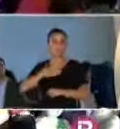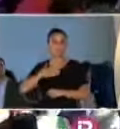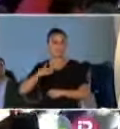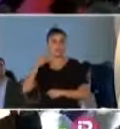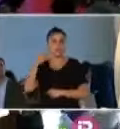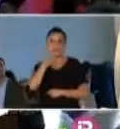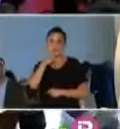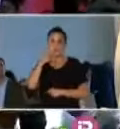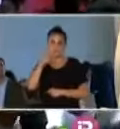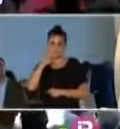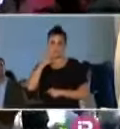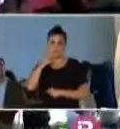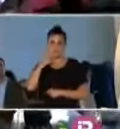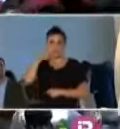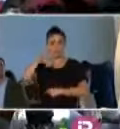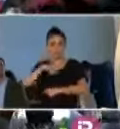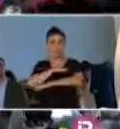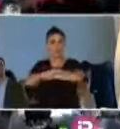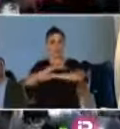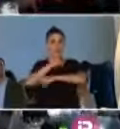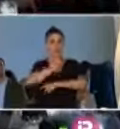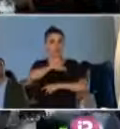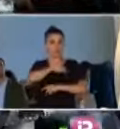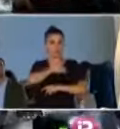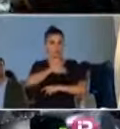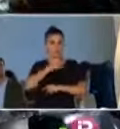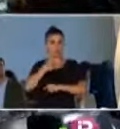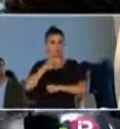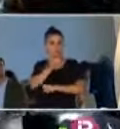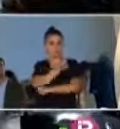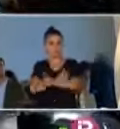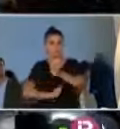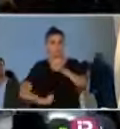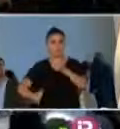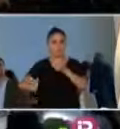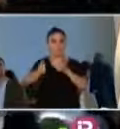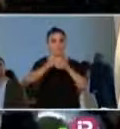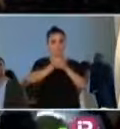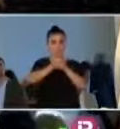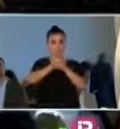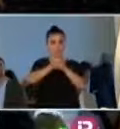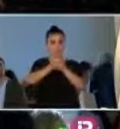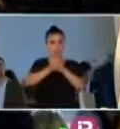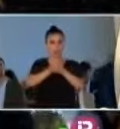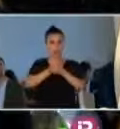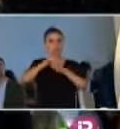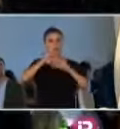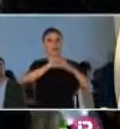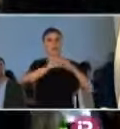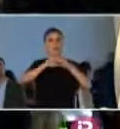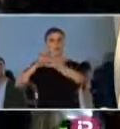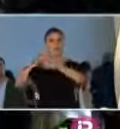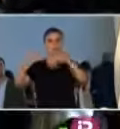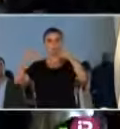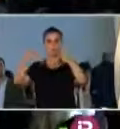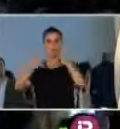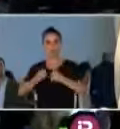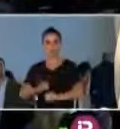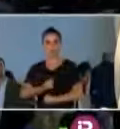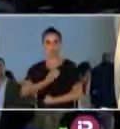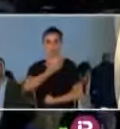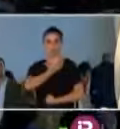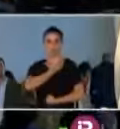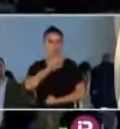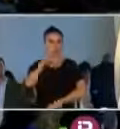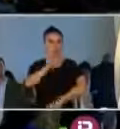más ante el Gobierno del Estado. Mi prioridad estará donde reside mi responsabilidad y mi pasión, en la